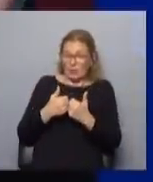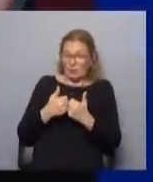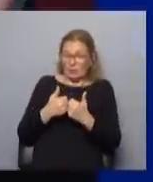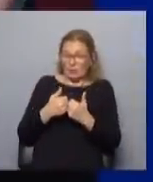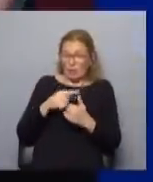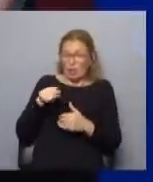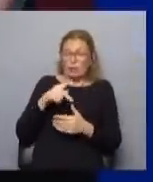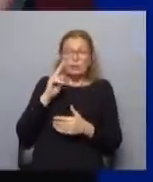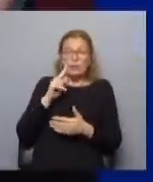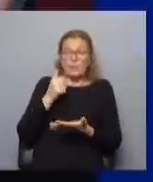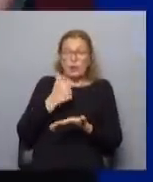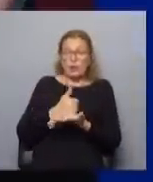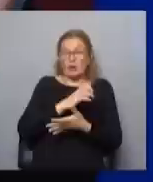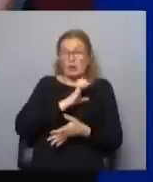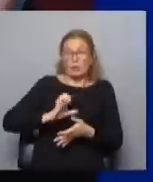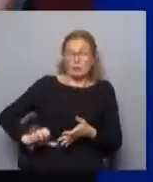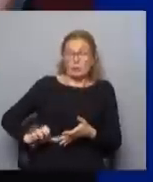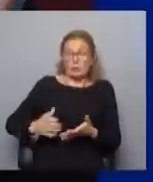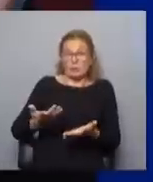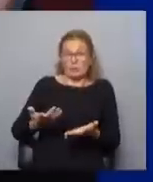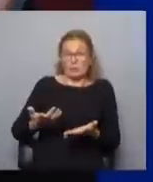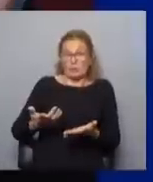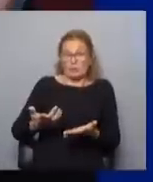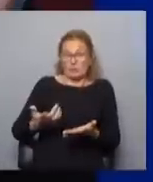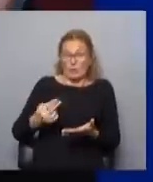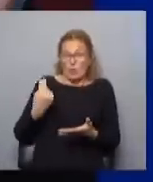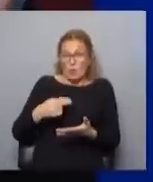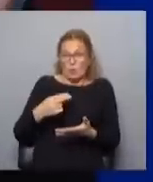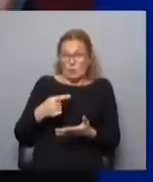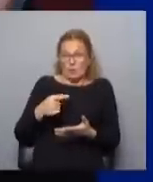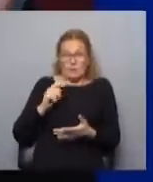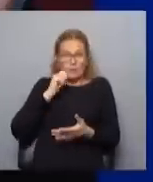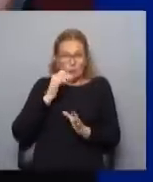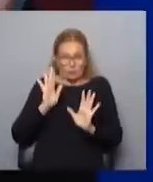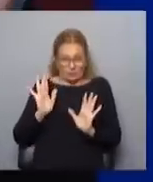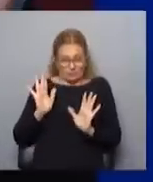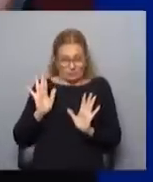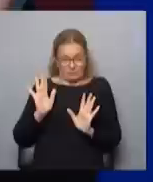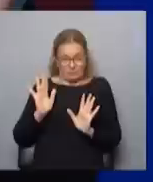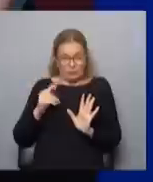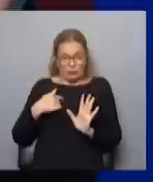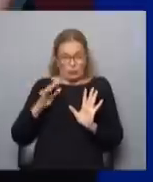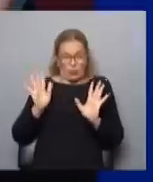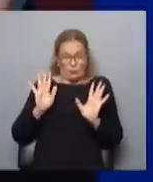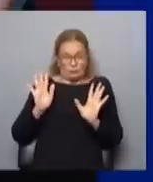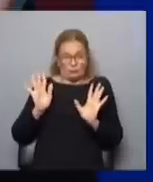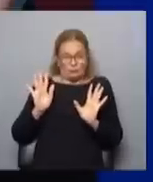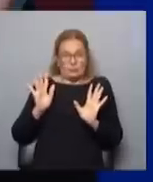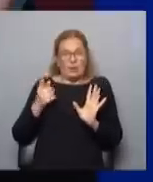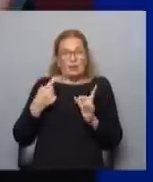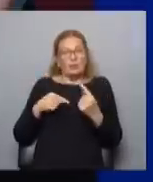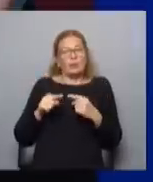donde te mejor un ejecutivo el legislativo y legislativo yo nunca estuve quizá me gusta no me pasó entonces